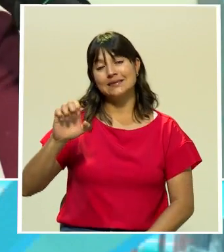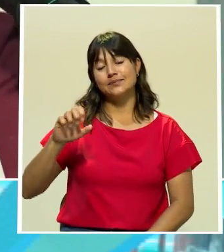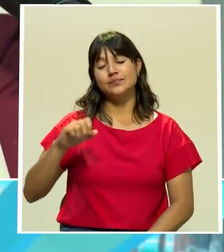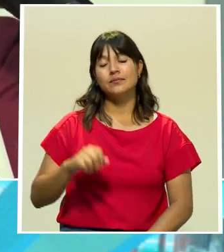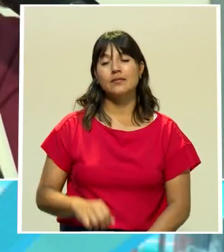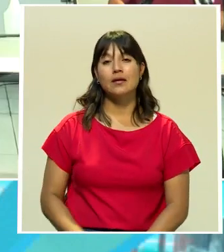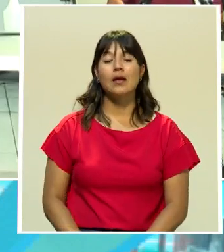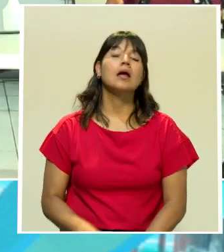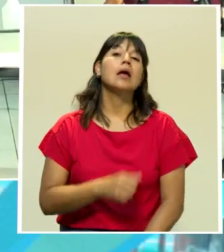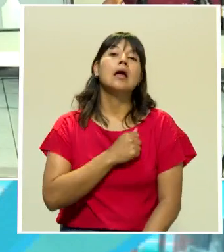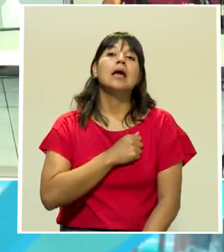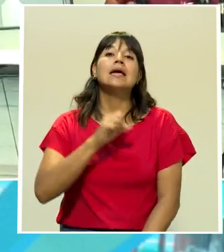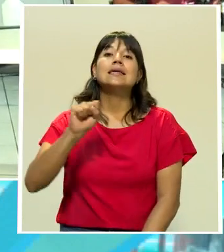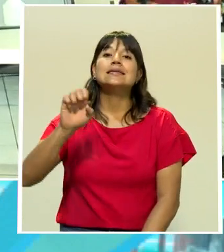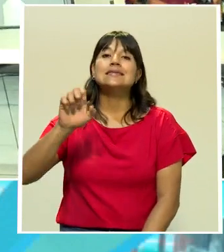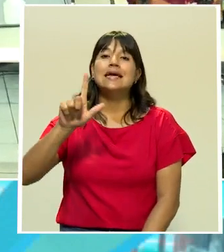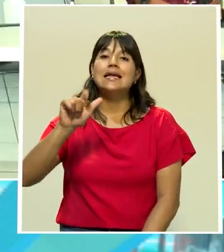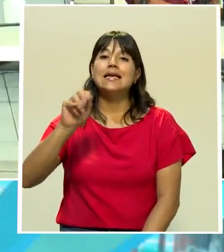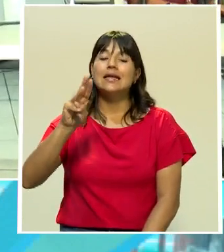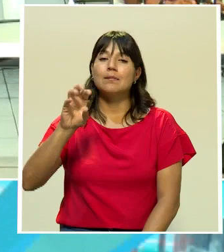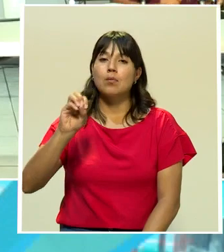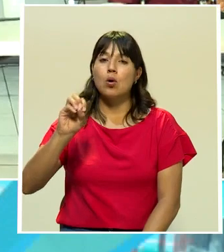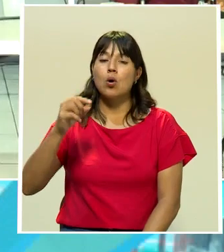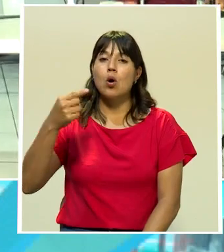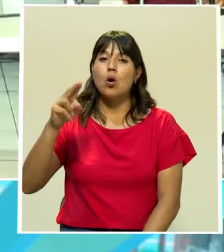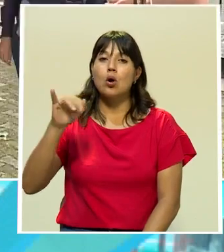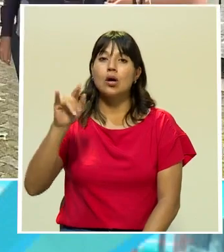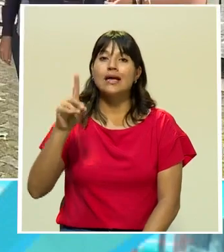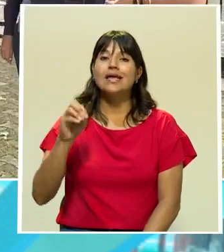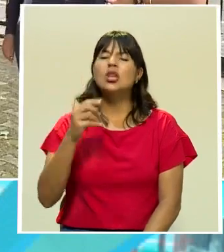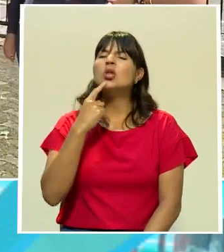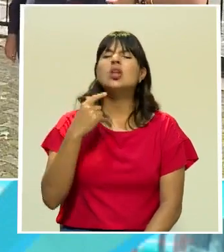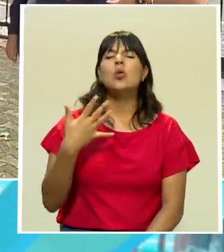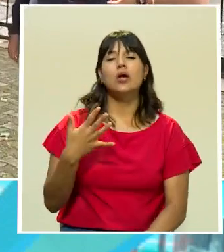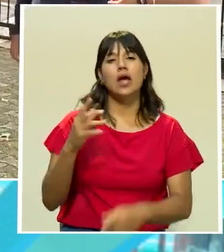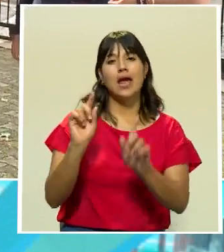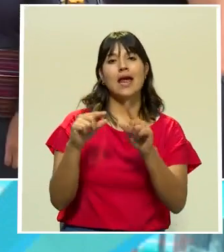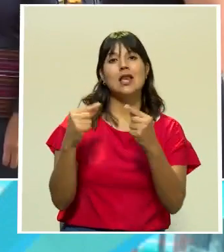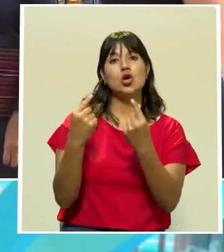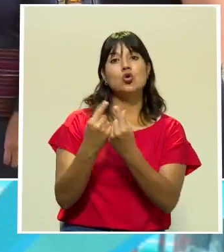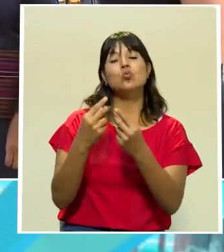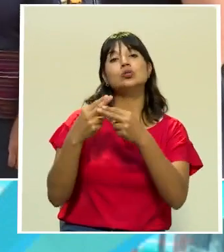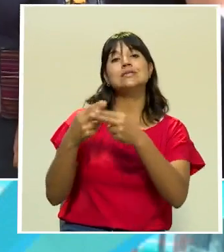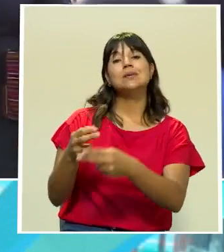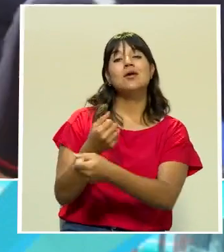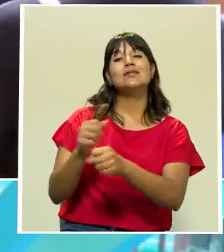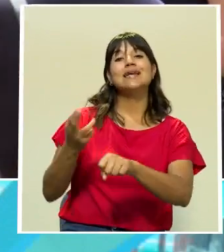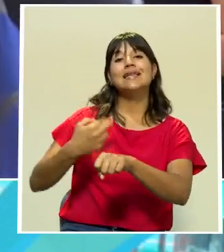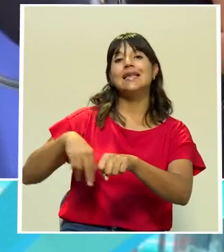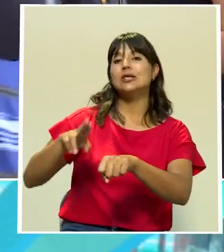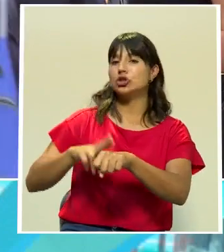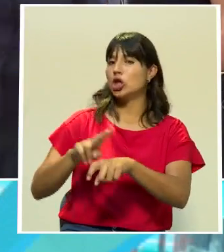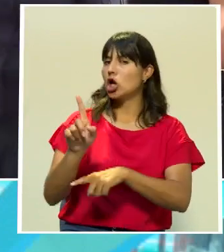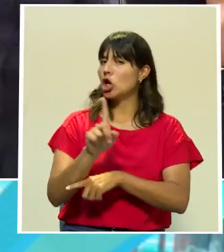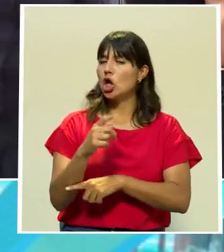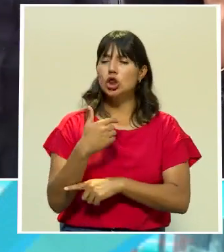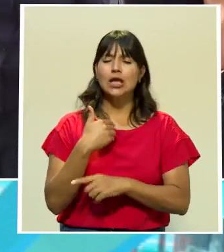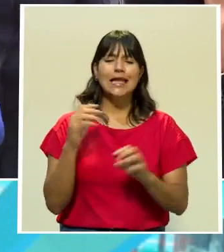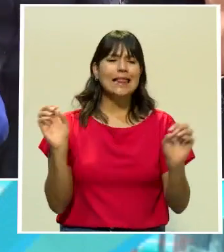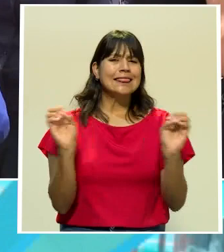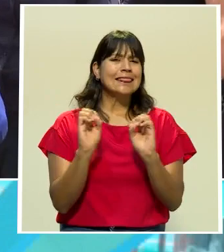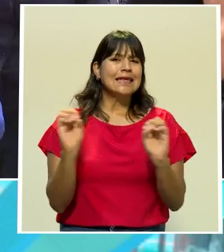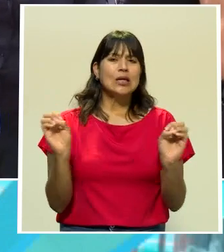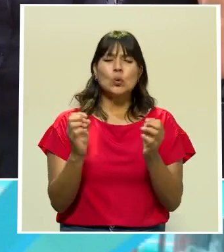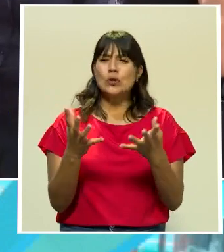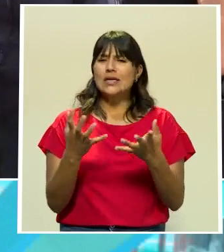sobre que el movimiento Rescate Nacional no tiene intenciones político-electorales previo a lo que puedan ser